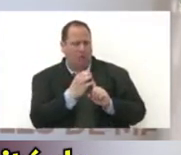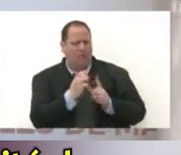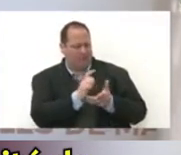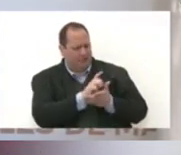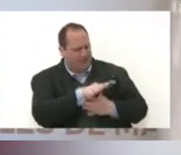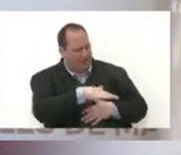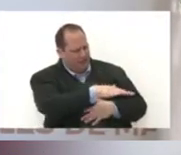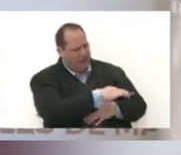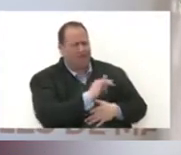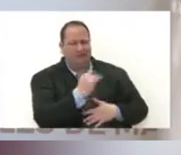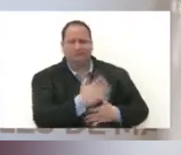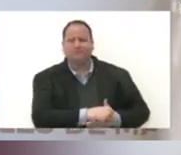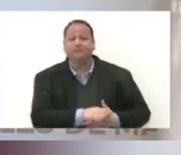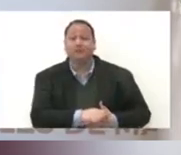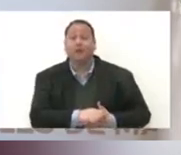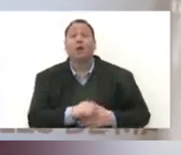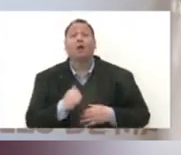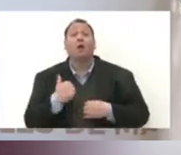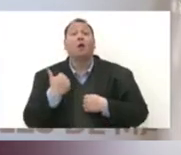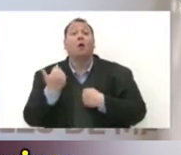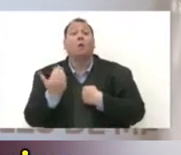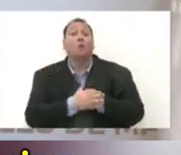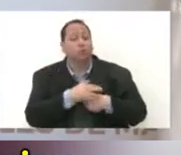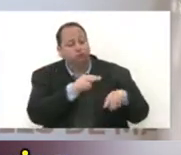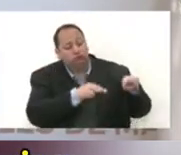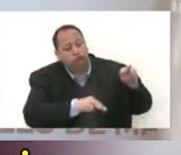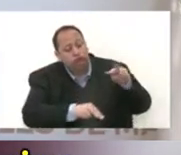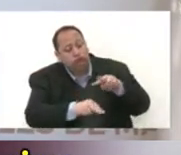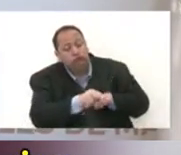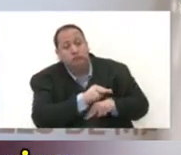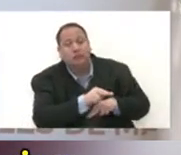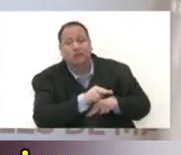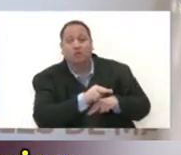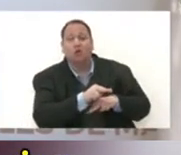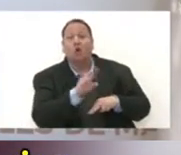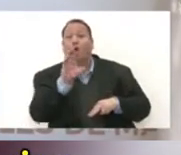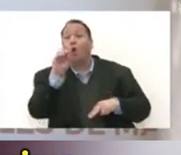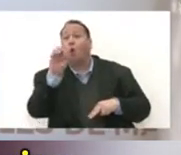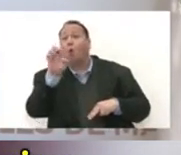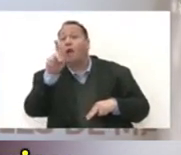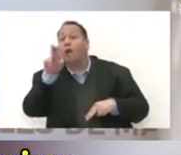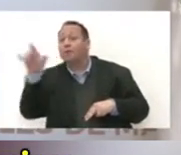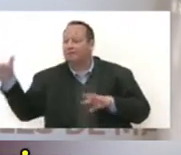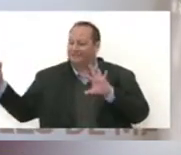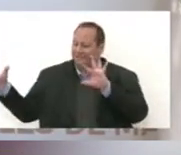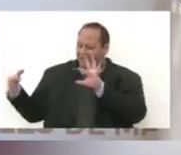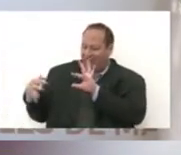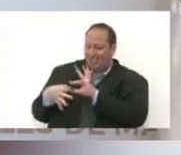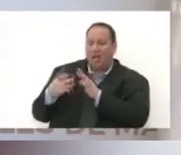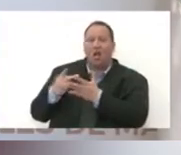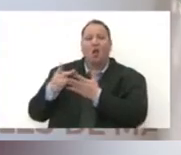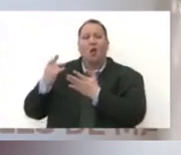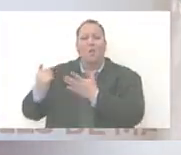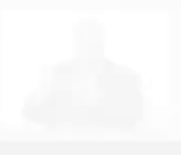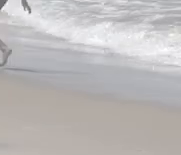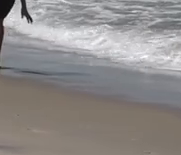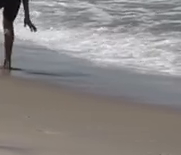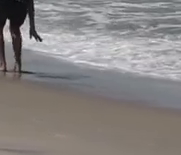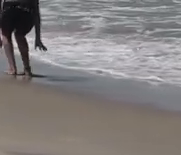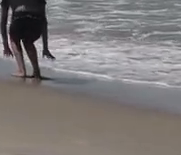Limpias de Tijuana es que el próximo monitoreo se hará de la mano de COEPRIS y Proyecto Fronterizo de Educación